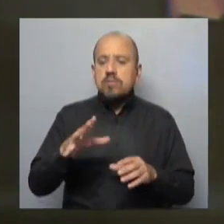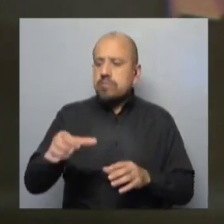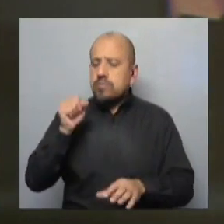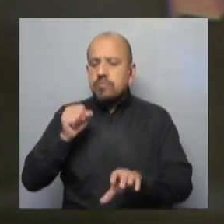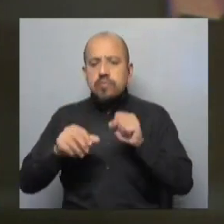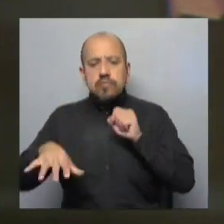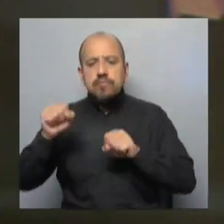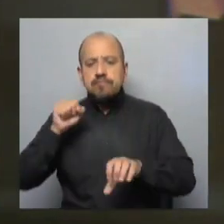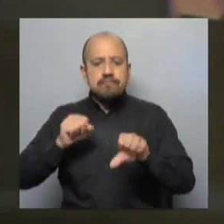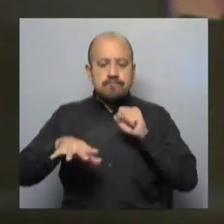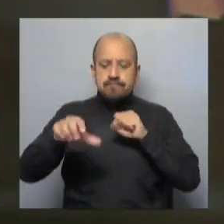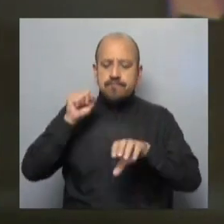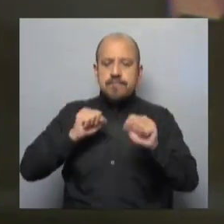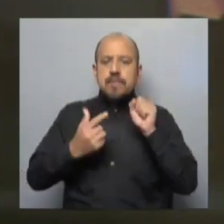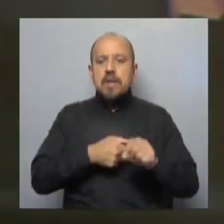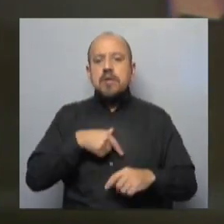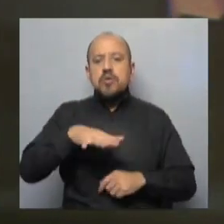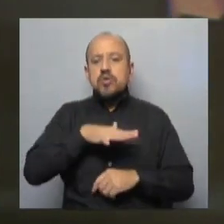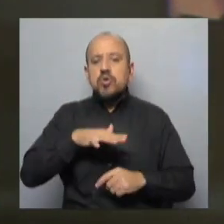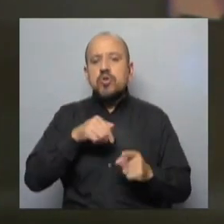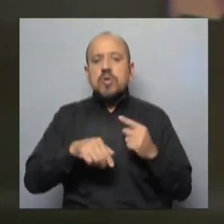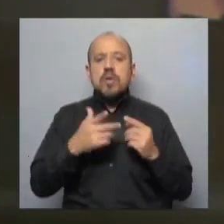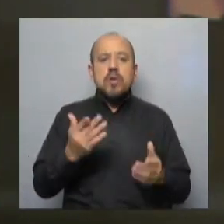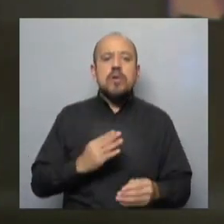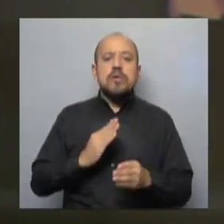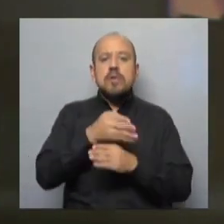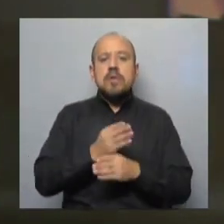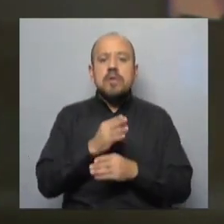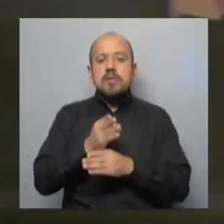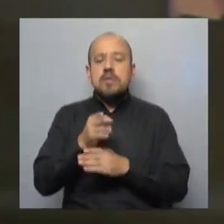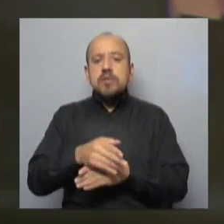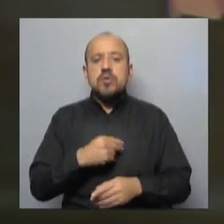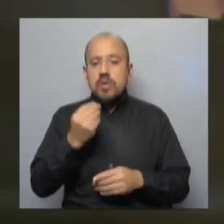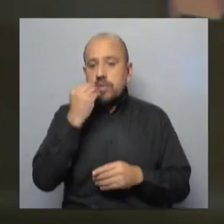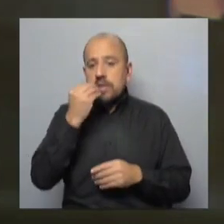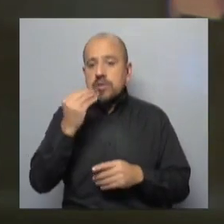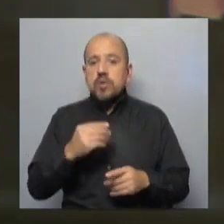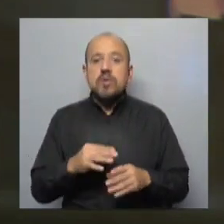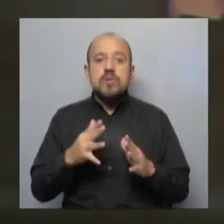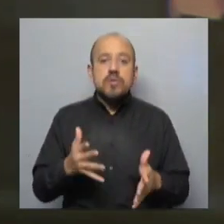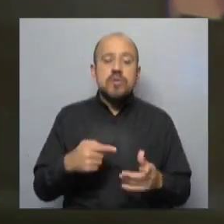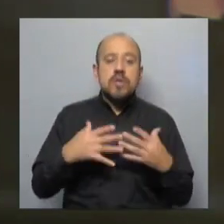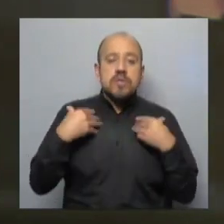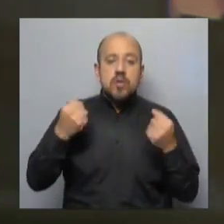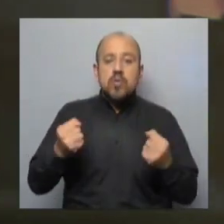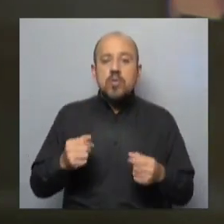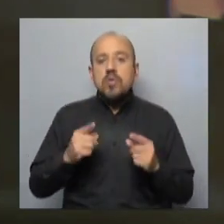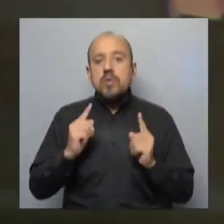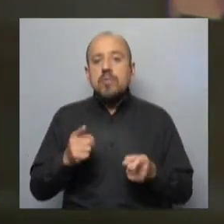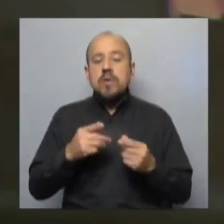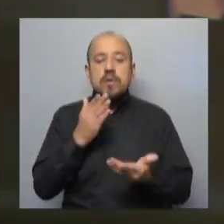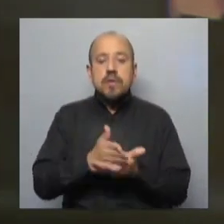en términos sociales en términos de acceso a la alimentación y en términos obviamente de salud y de